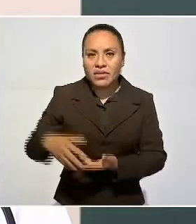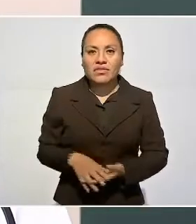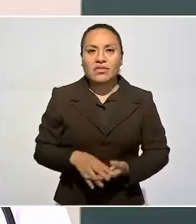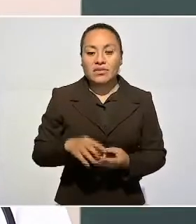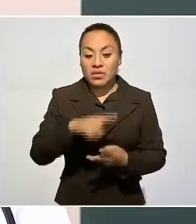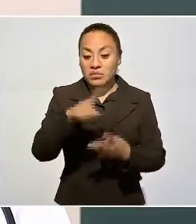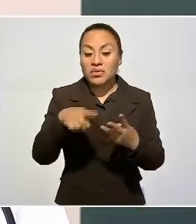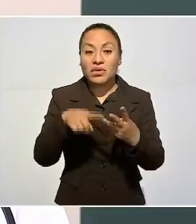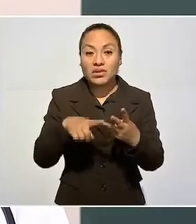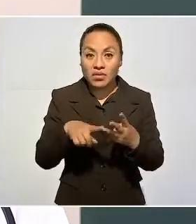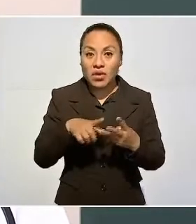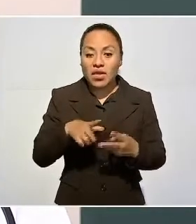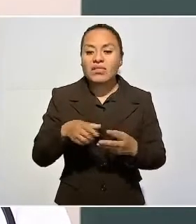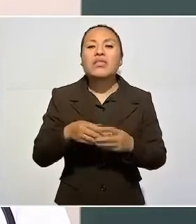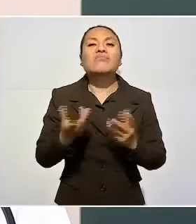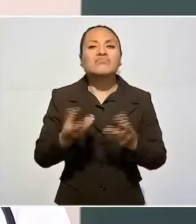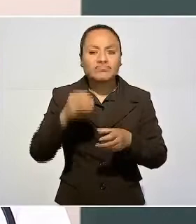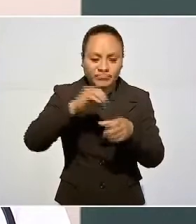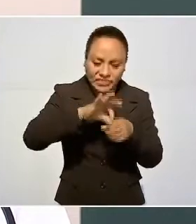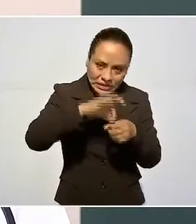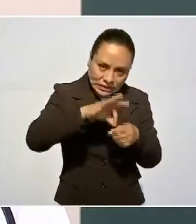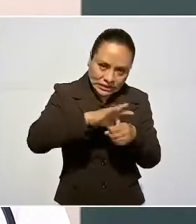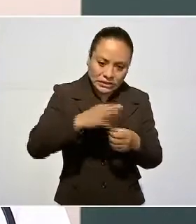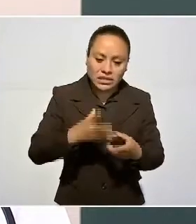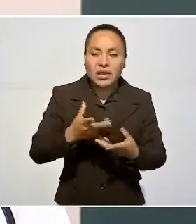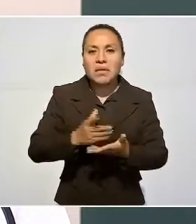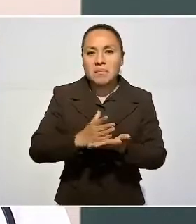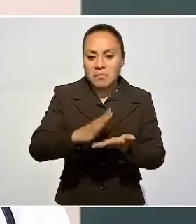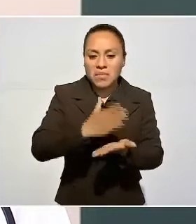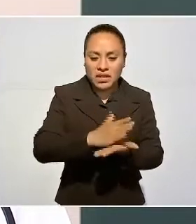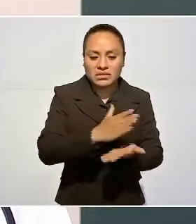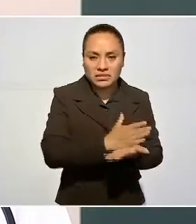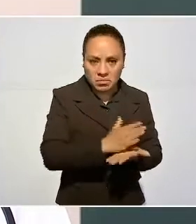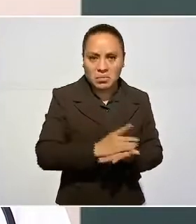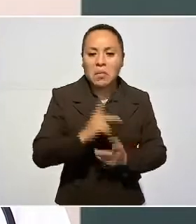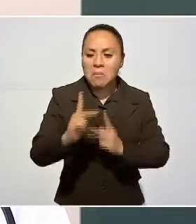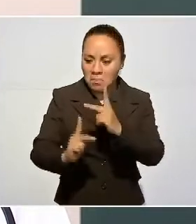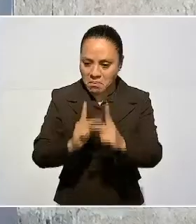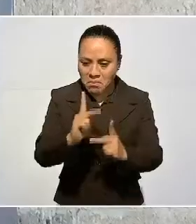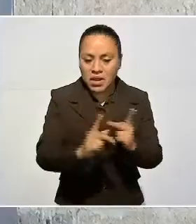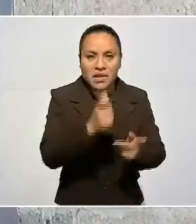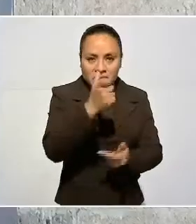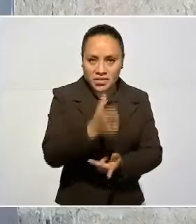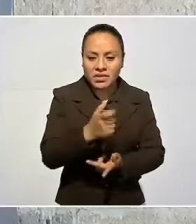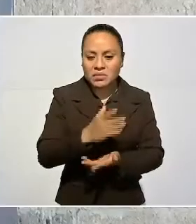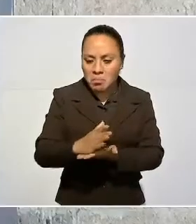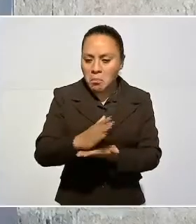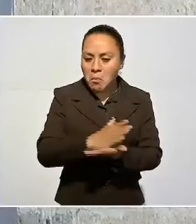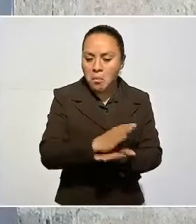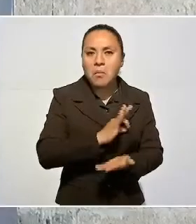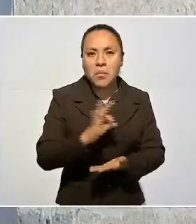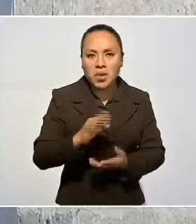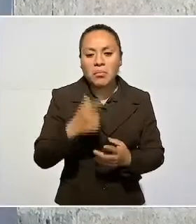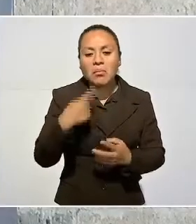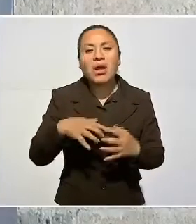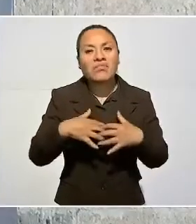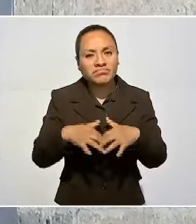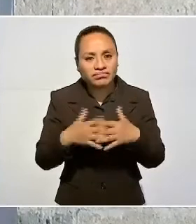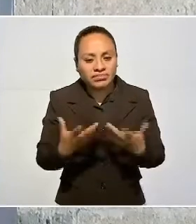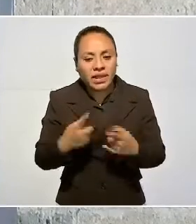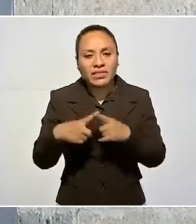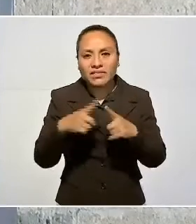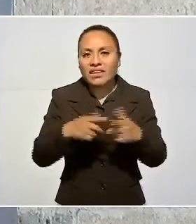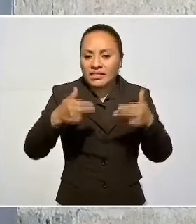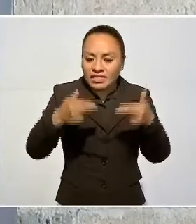Una cooperativa de ahorro y préstamo con las que se brindarán facilidades de crédito para la inversión en proyectos productivos,